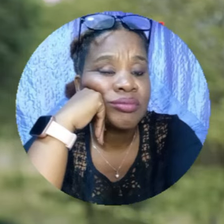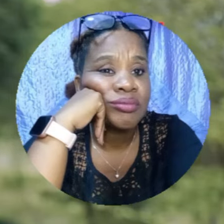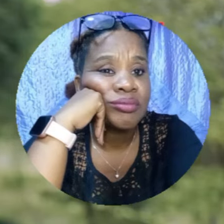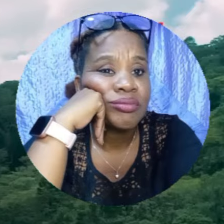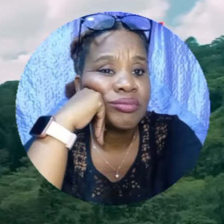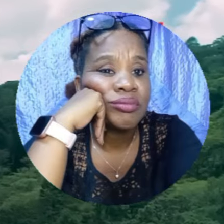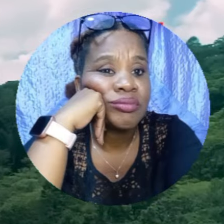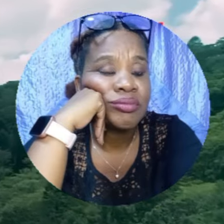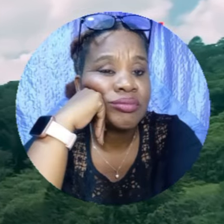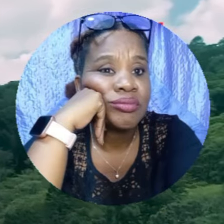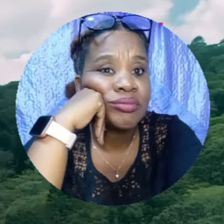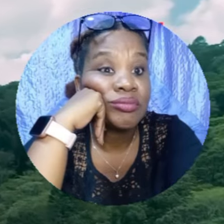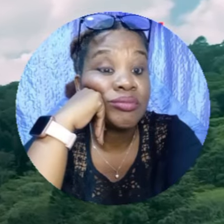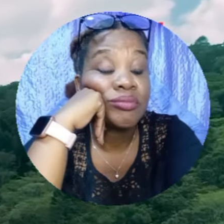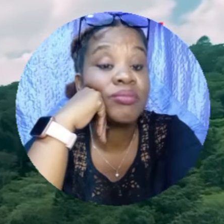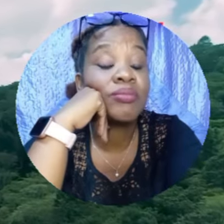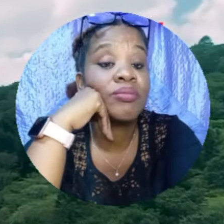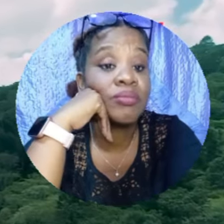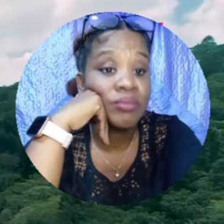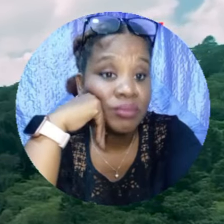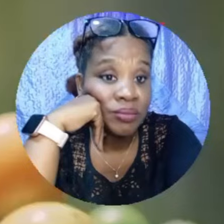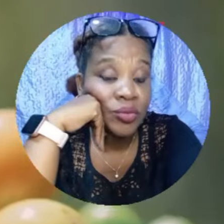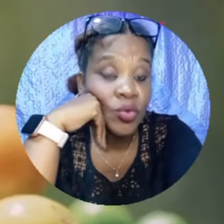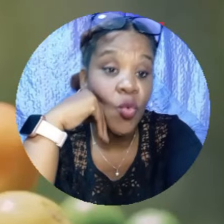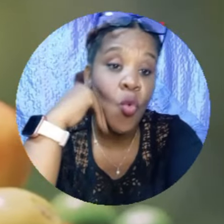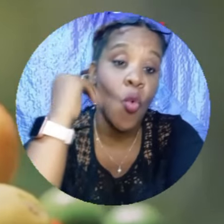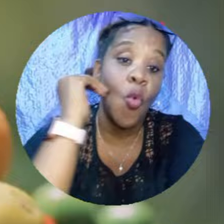producimos un café meramente orgánico.